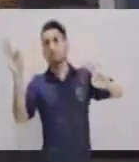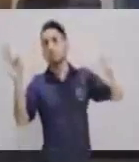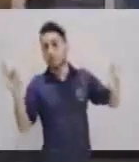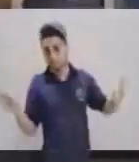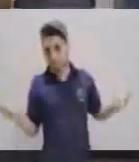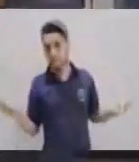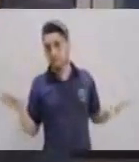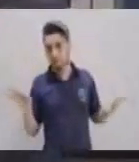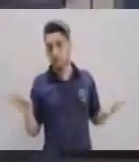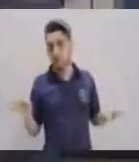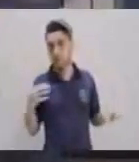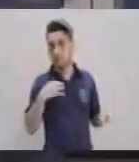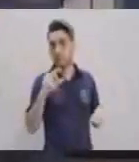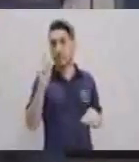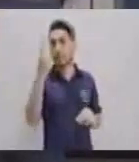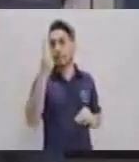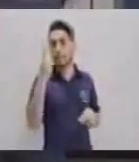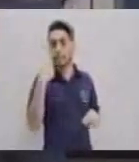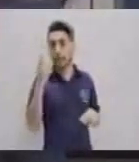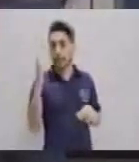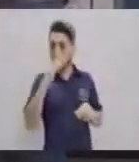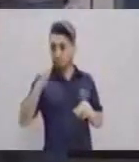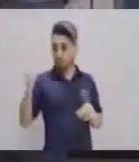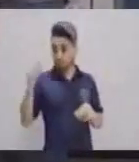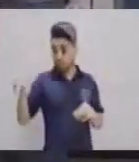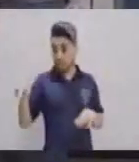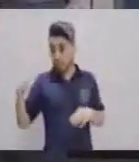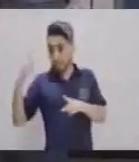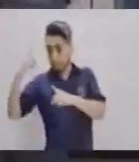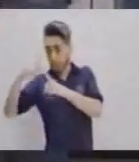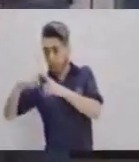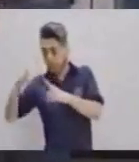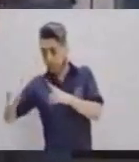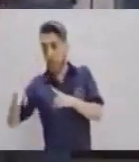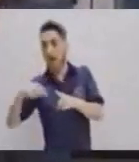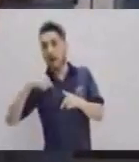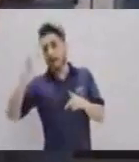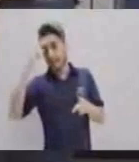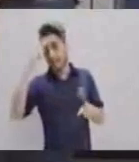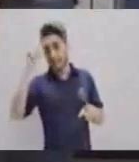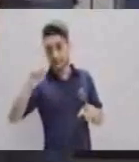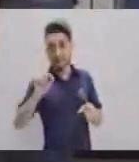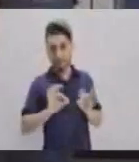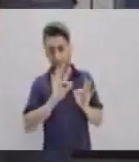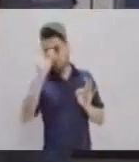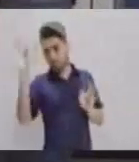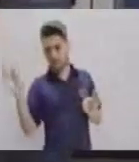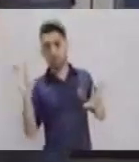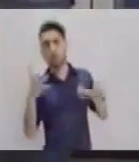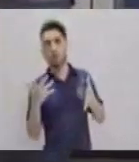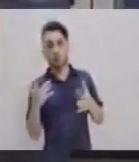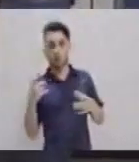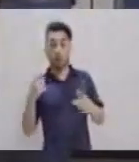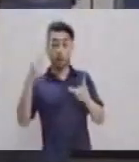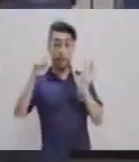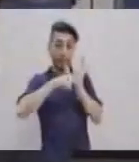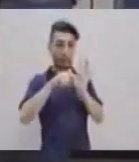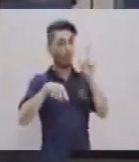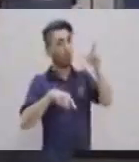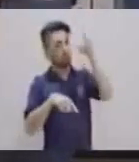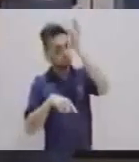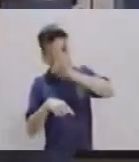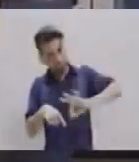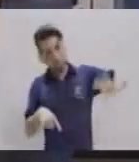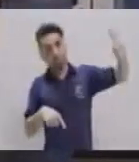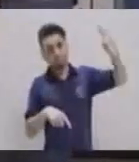sea que me puedo guiar de mi primer lado, ¿verdad? De que si es positivo, entonces ya sé que tiene que terminar negativo. Definitivamente. Y si aquí nos hubiera quedado un valor